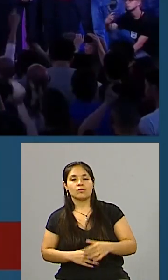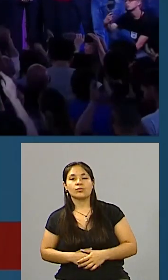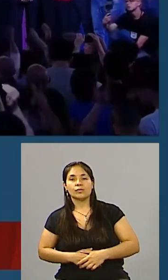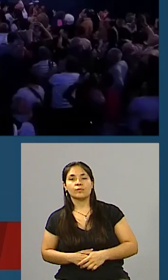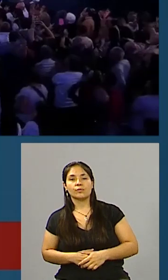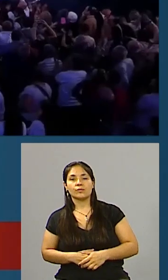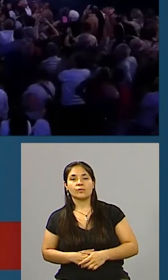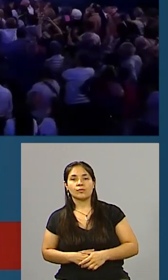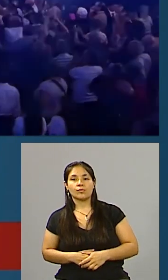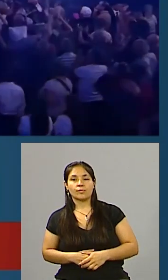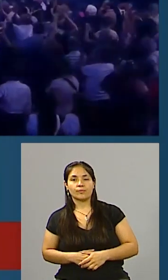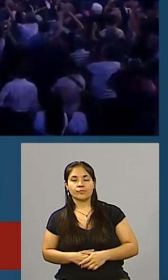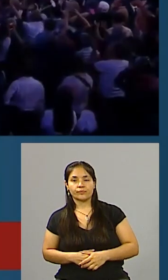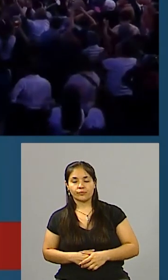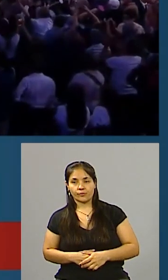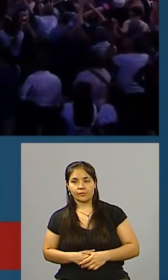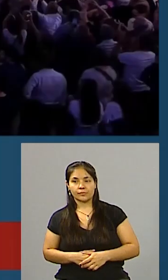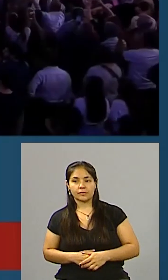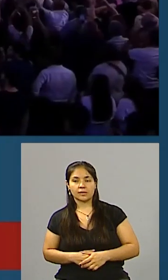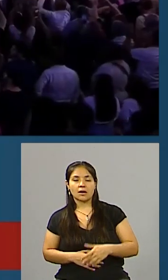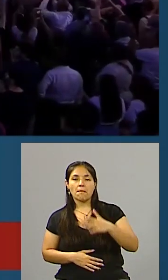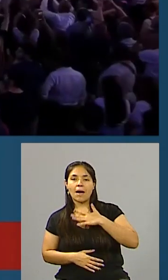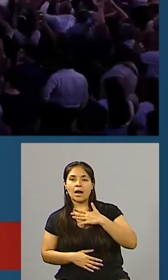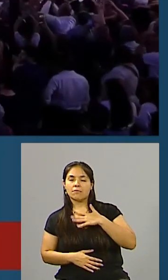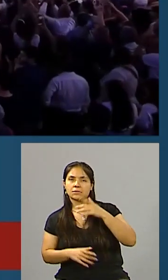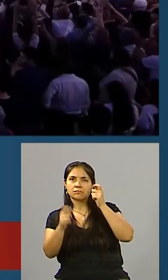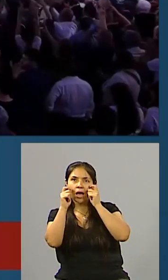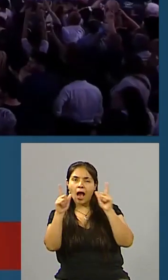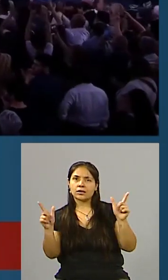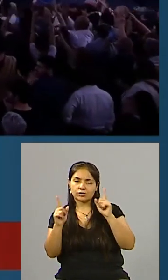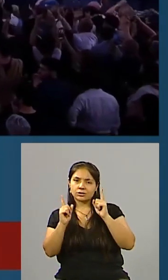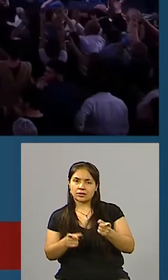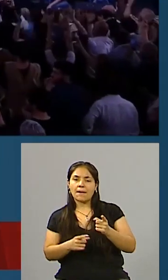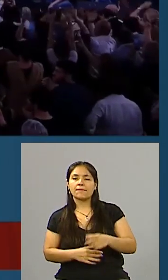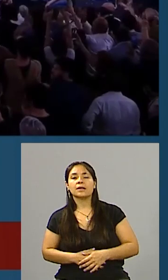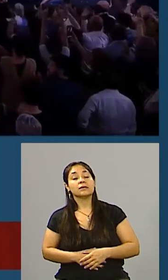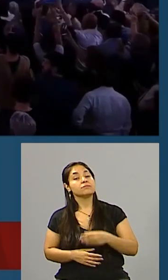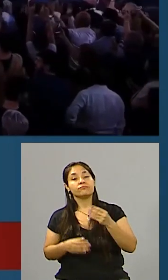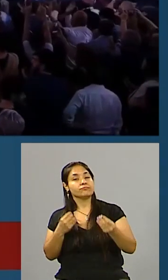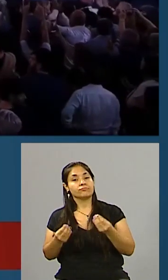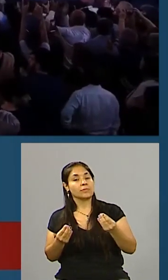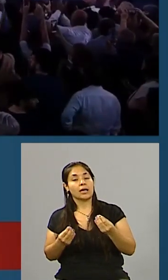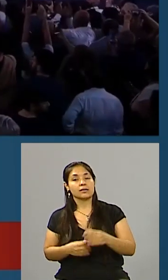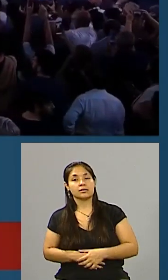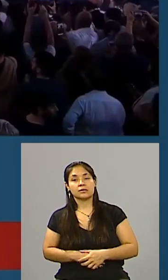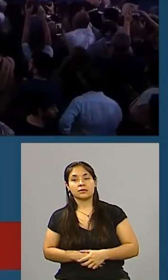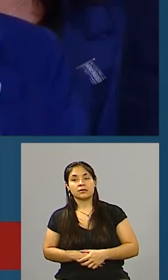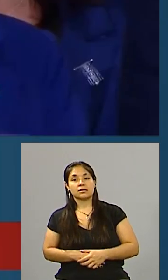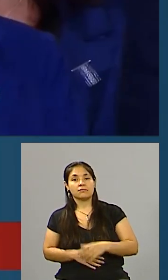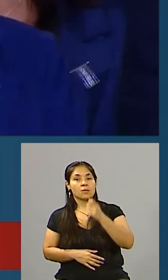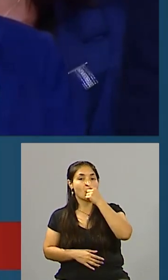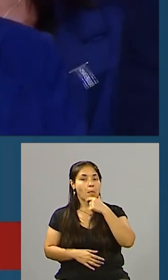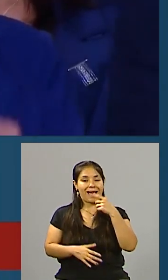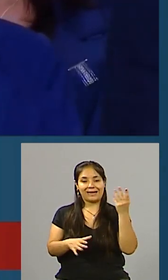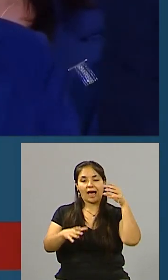representación partidaria. Y hay algo que a mí me llama la atención y que está ligado con esto, porque además de esta injerencia de Macri,